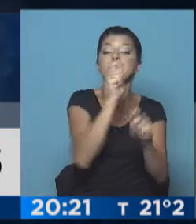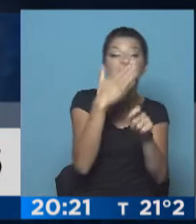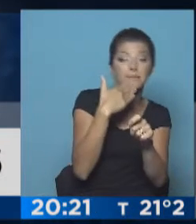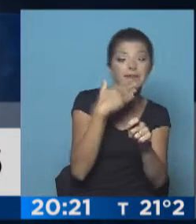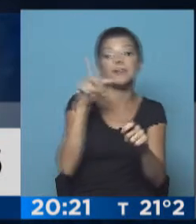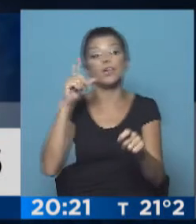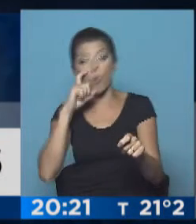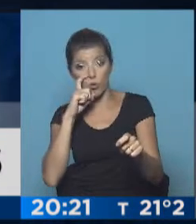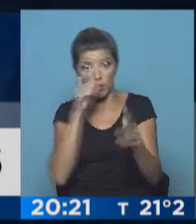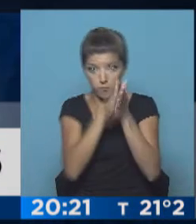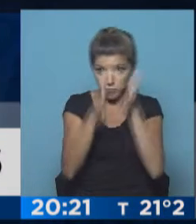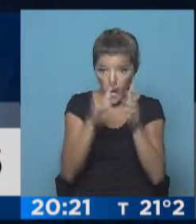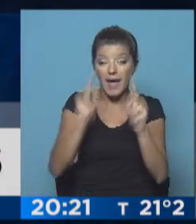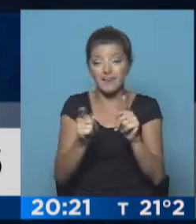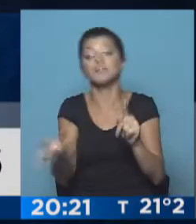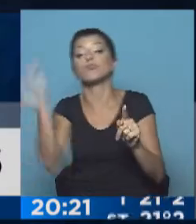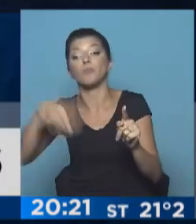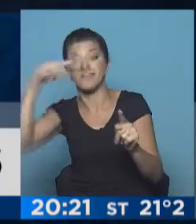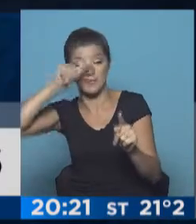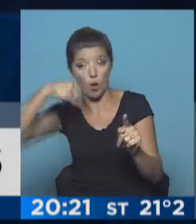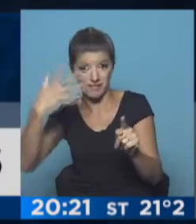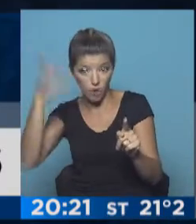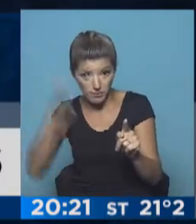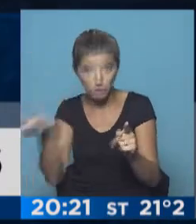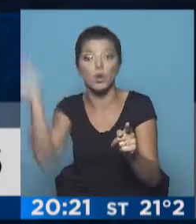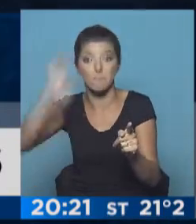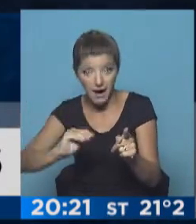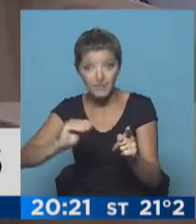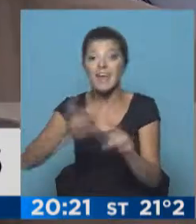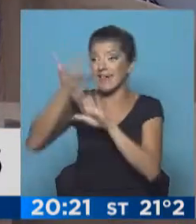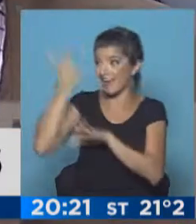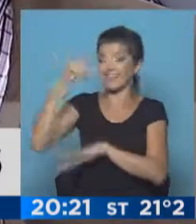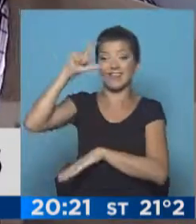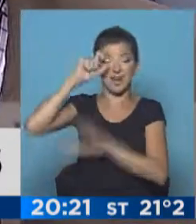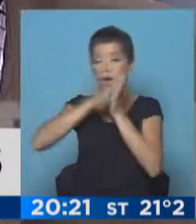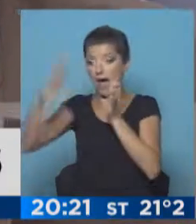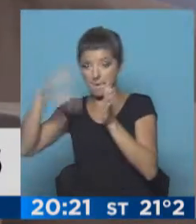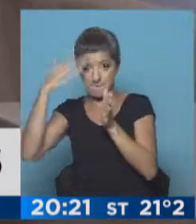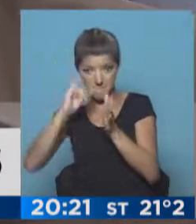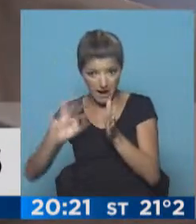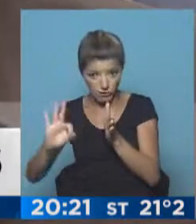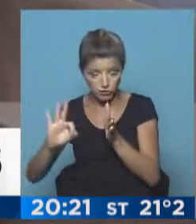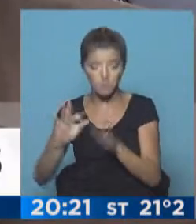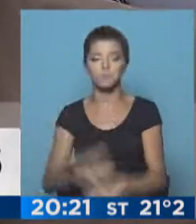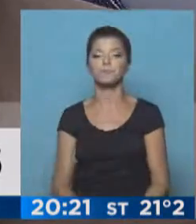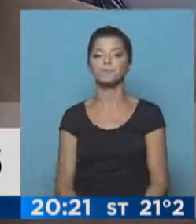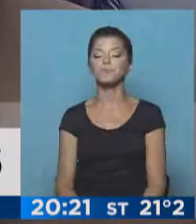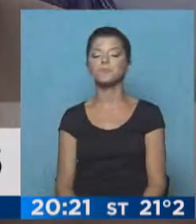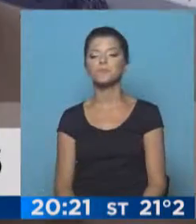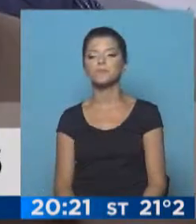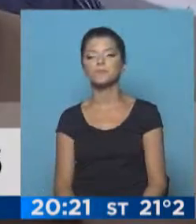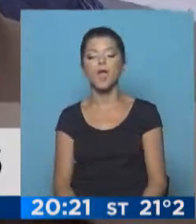junio. Este incremento se suma al 7,5% de enero a marzo. Hay algunos sindicatos que han tomado esta